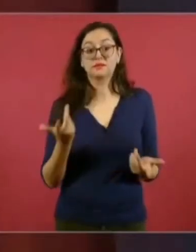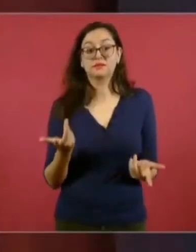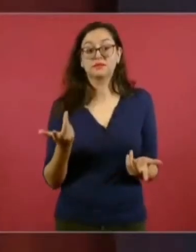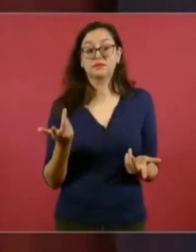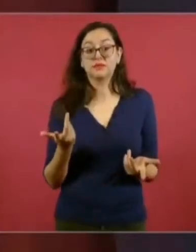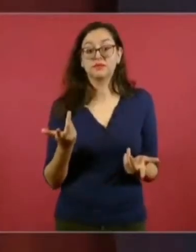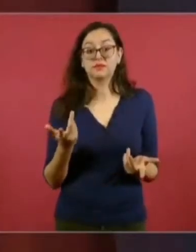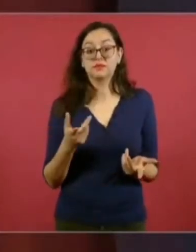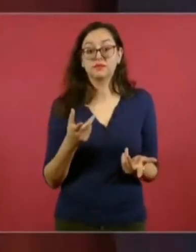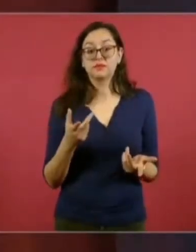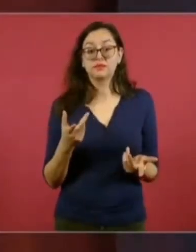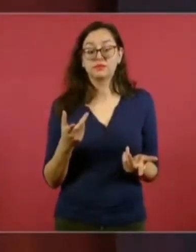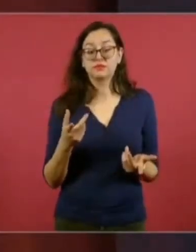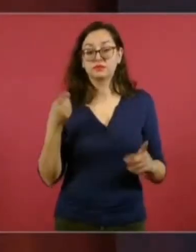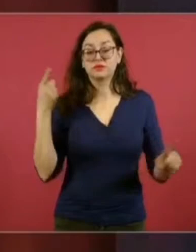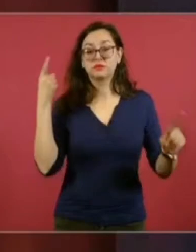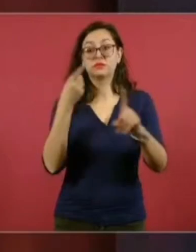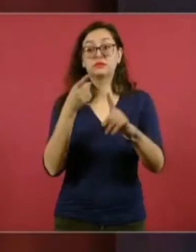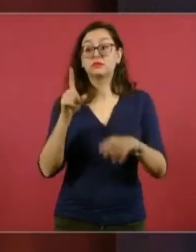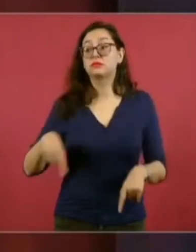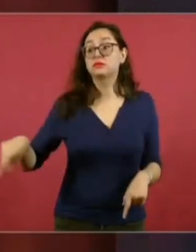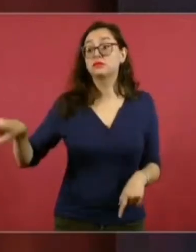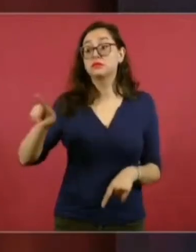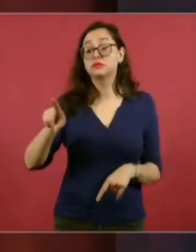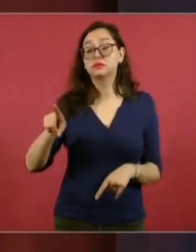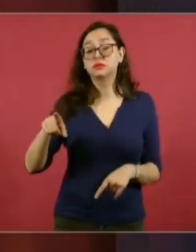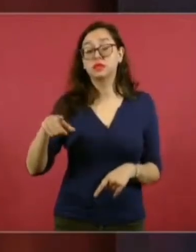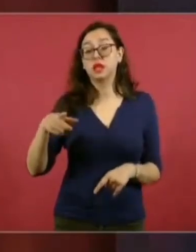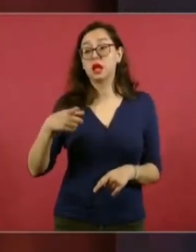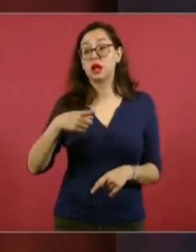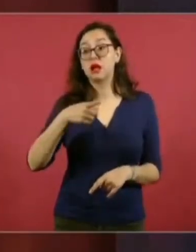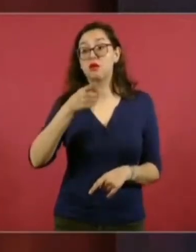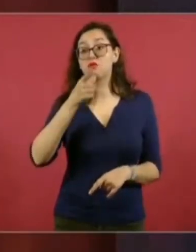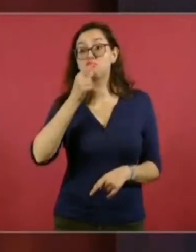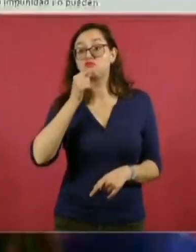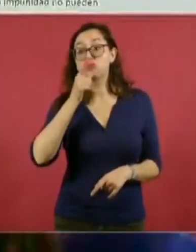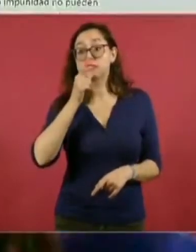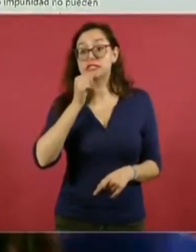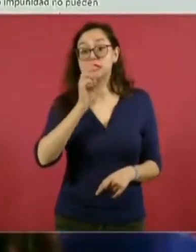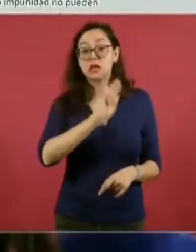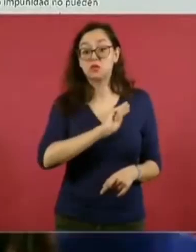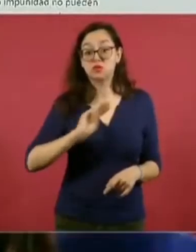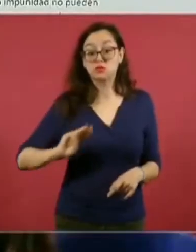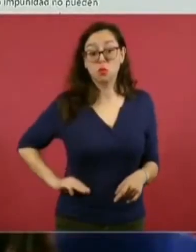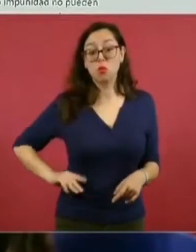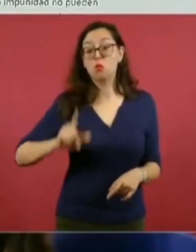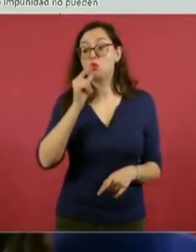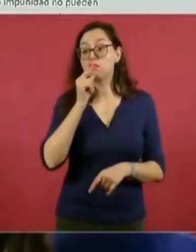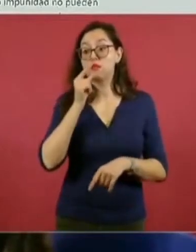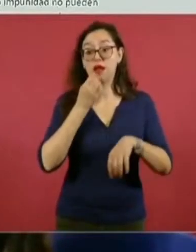policías, no fue un asunto de autoridades locales.